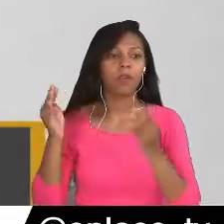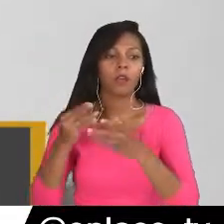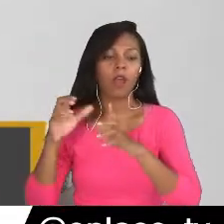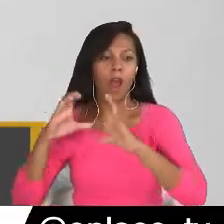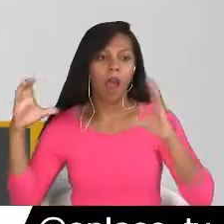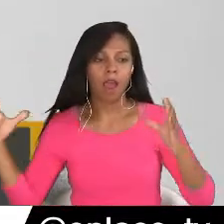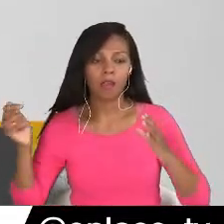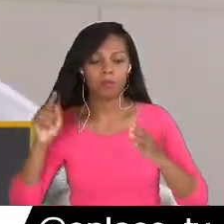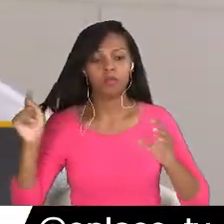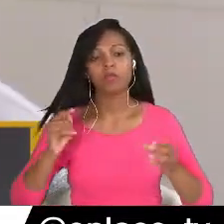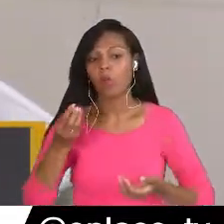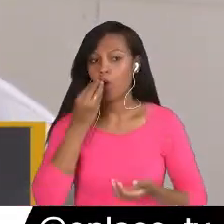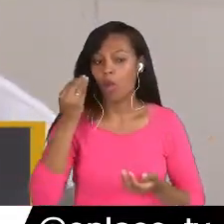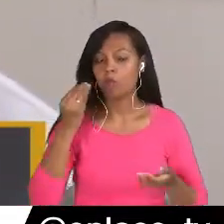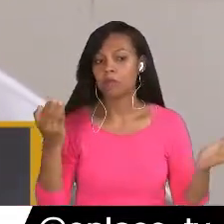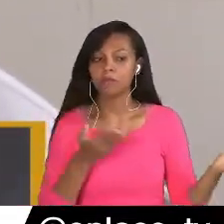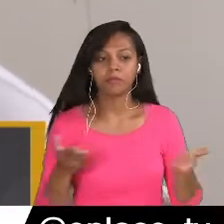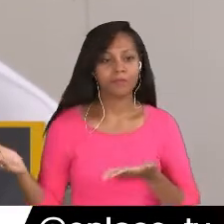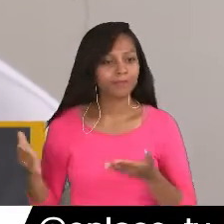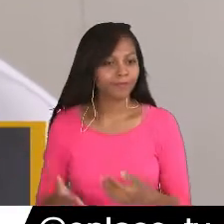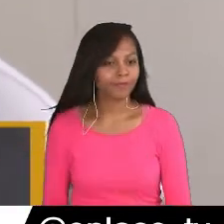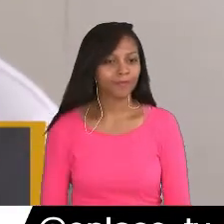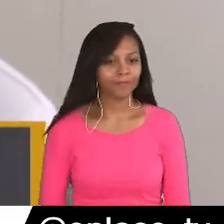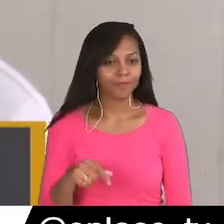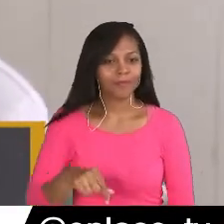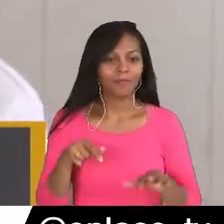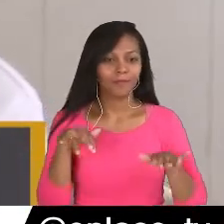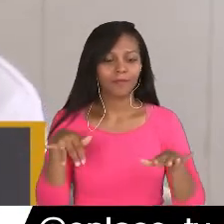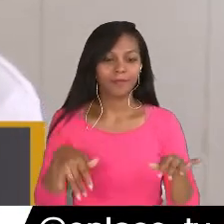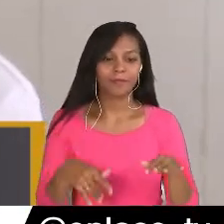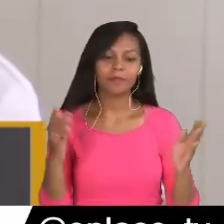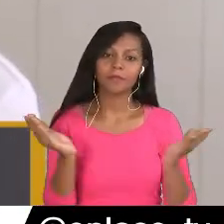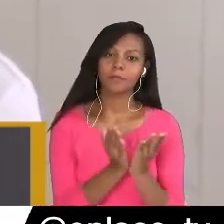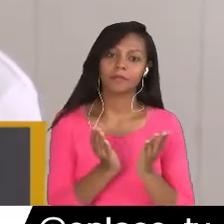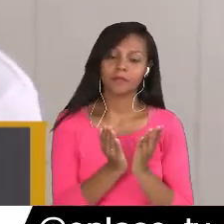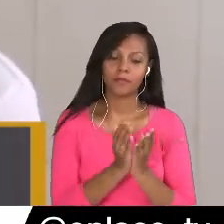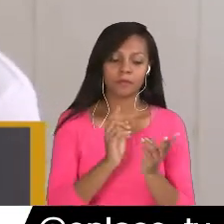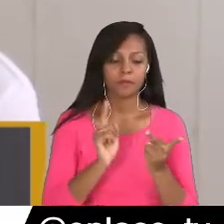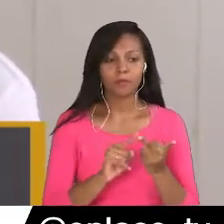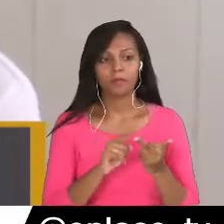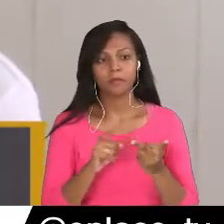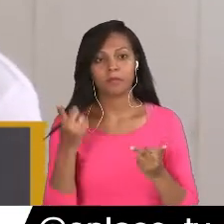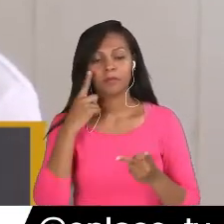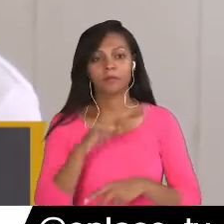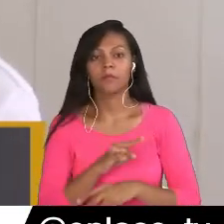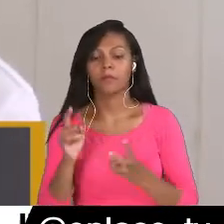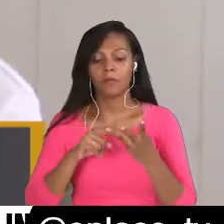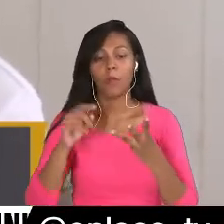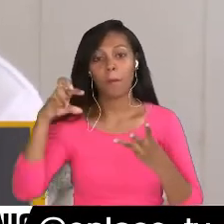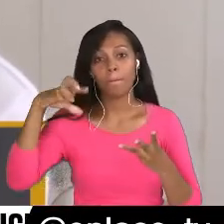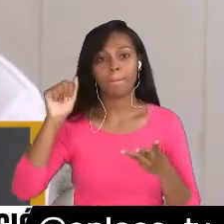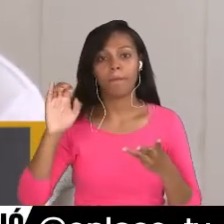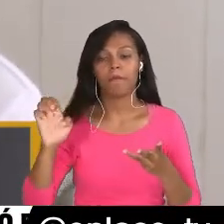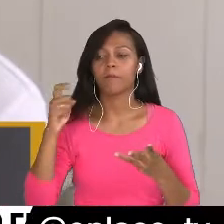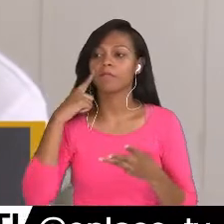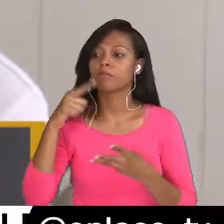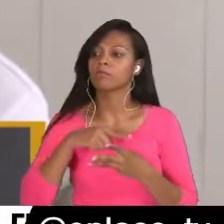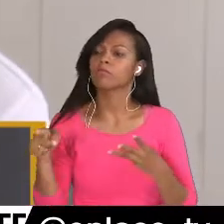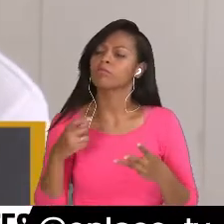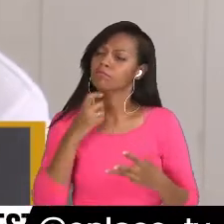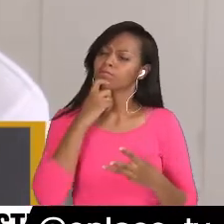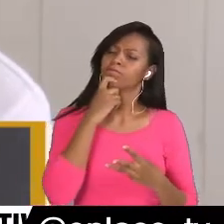el alimento escolar. Hoy la Secretaría de Educación Municipal, con la interventoría y con el operador del programa PAE, nos vinimos a